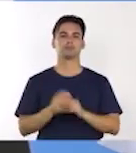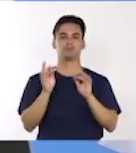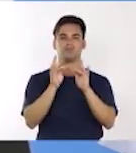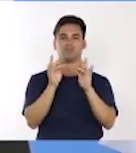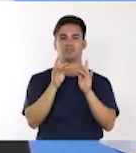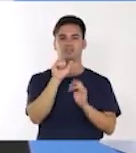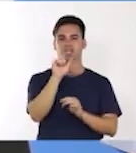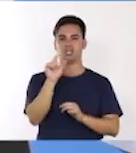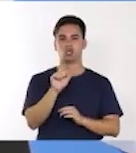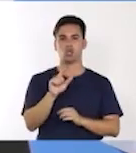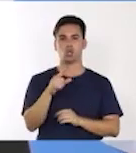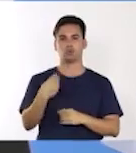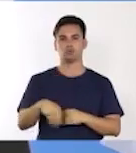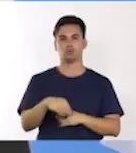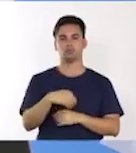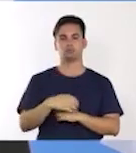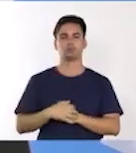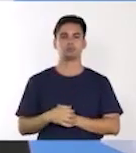los sitios.